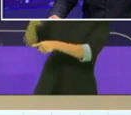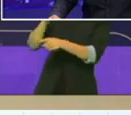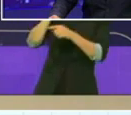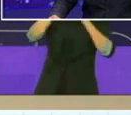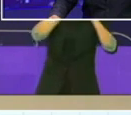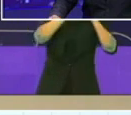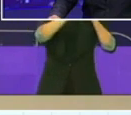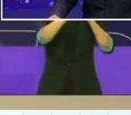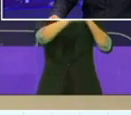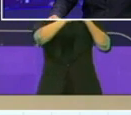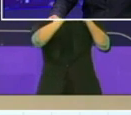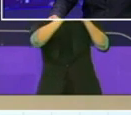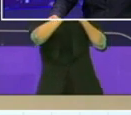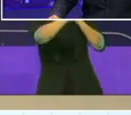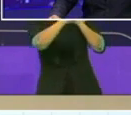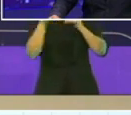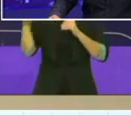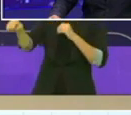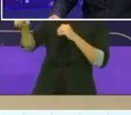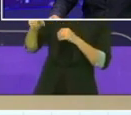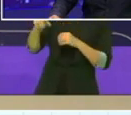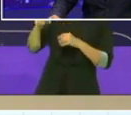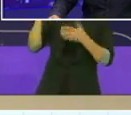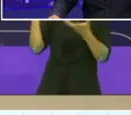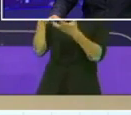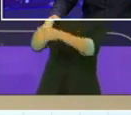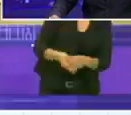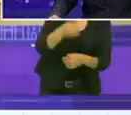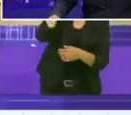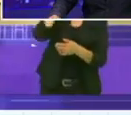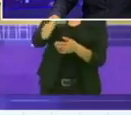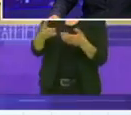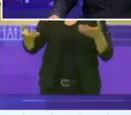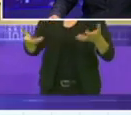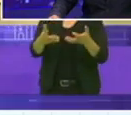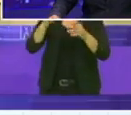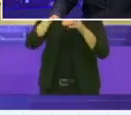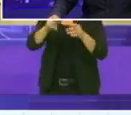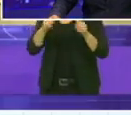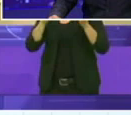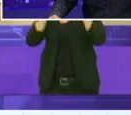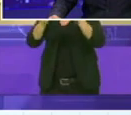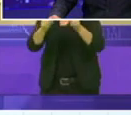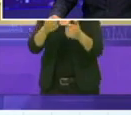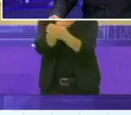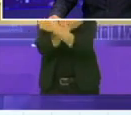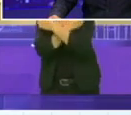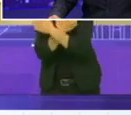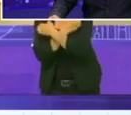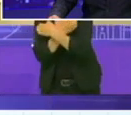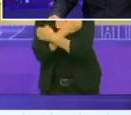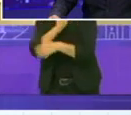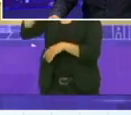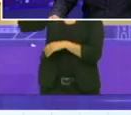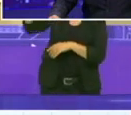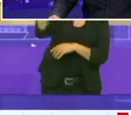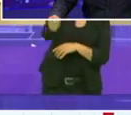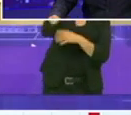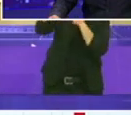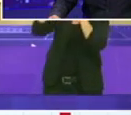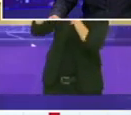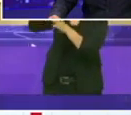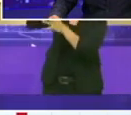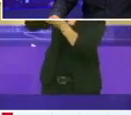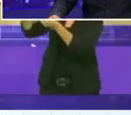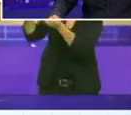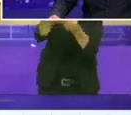del instituto lo que hacemos Es que con toda la experiencia que tenemos estuvimos en el estir y afloje ya sabes con las las personas que representan a